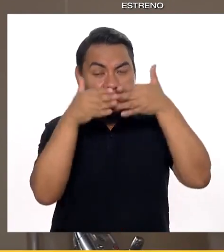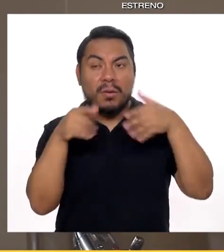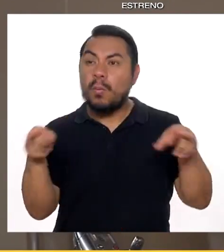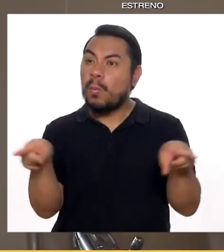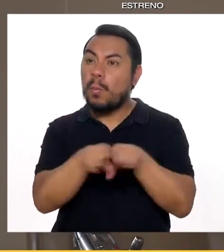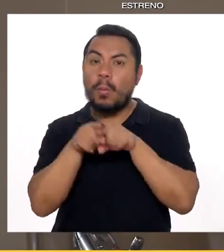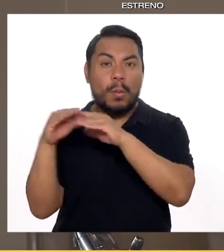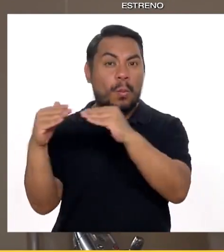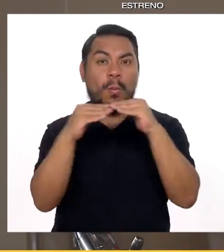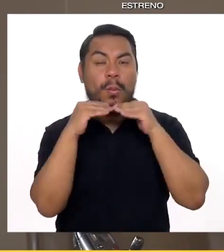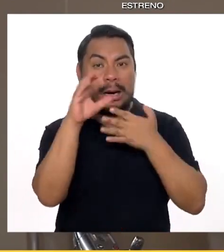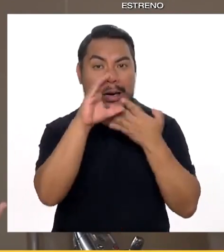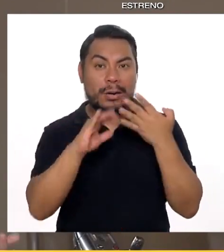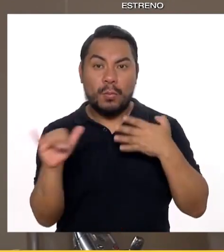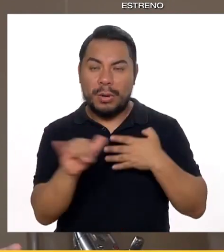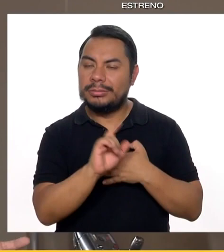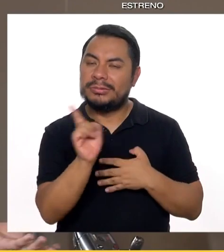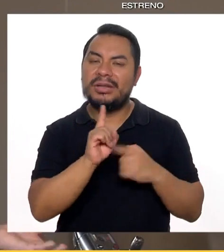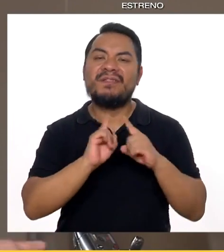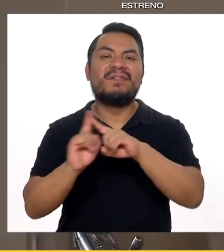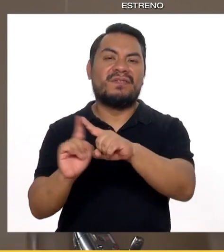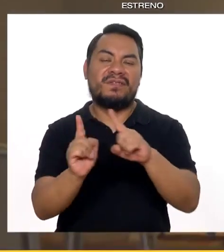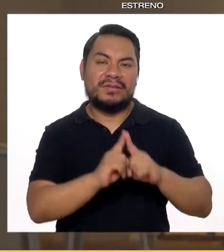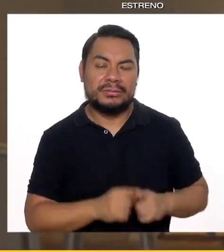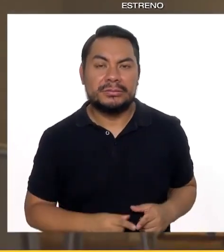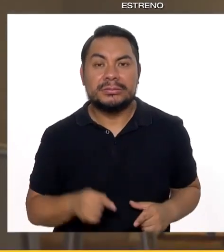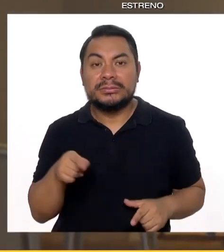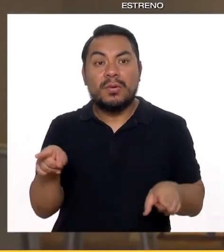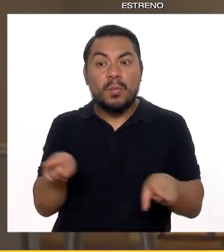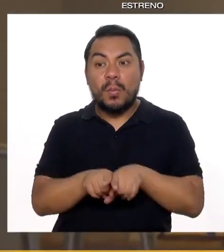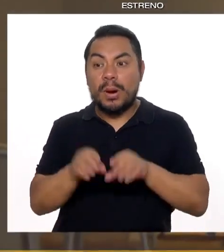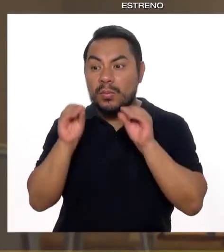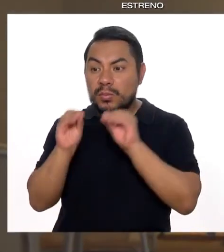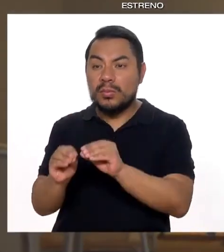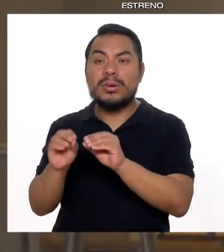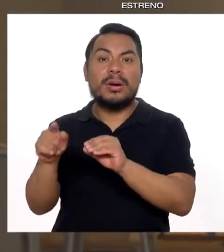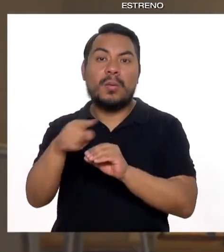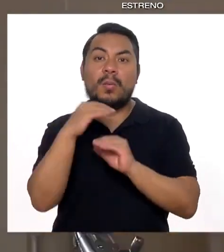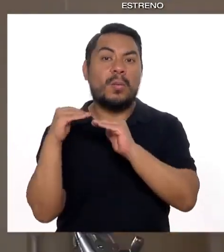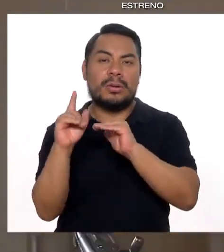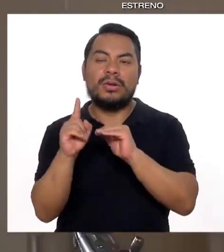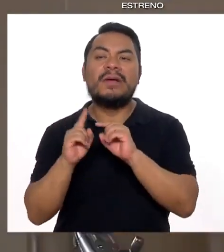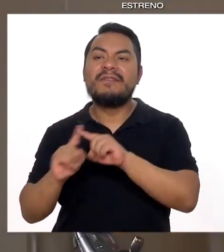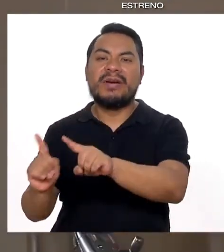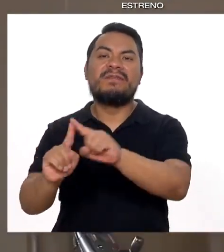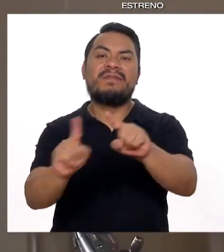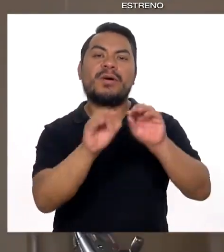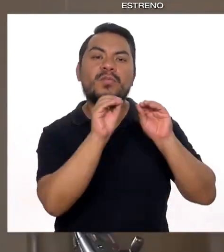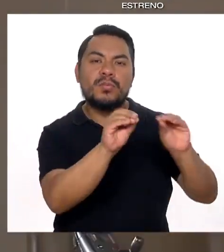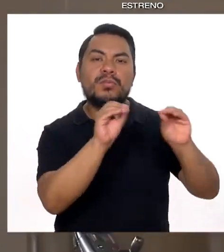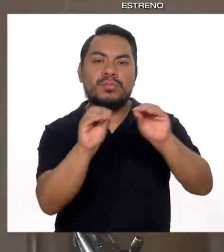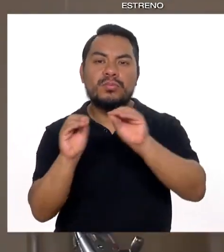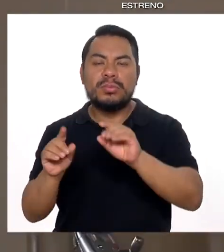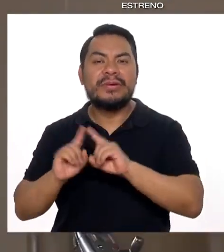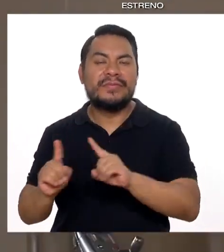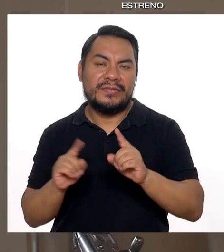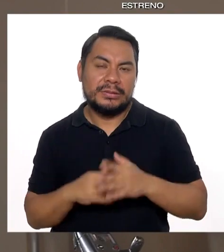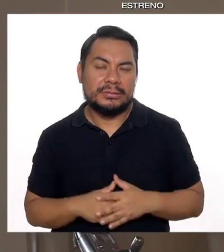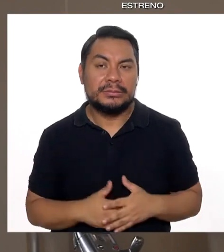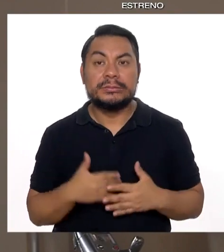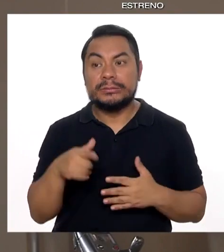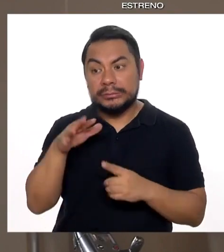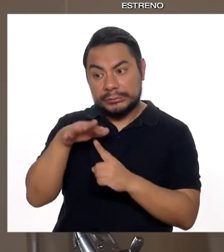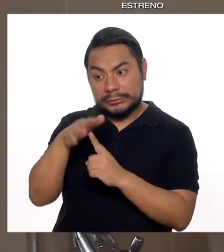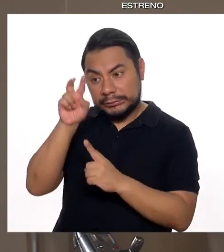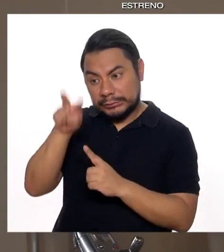mismas características. Entonces sería muy injusto que todas recibieran el mismo tratamiento. Claro. Entonces, si sabemos específicamente las características de cada